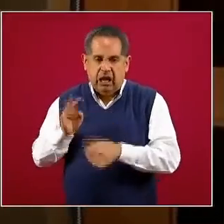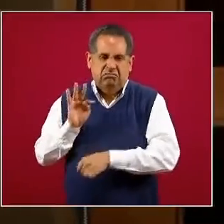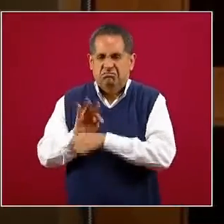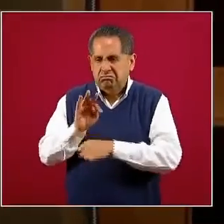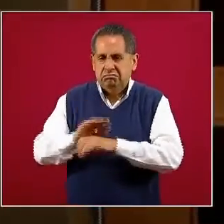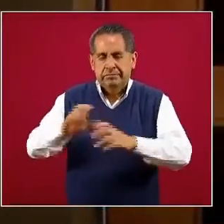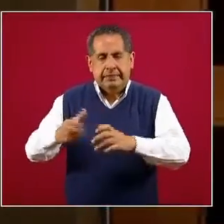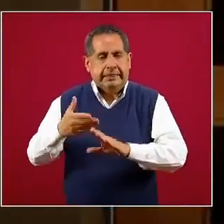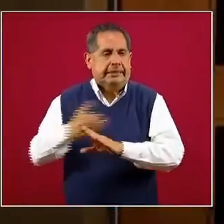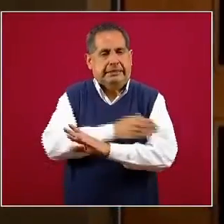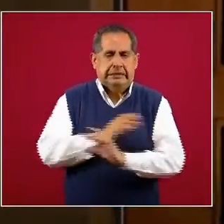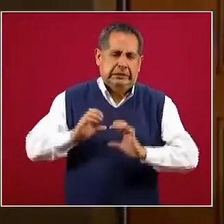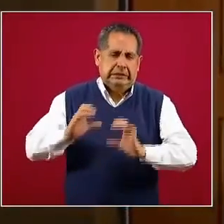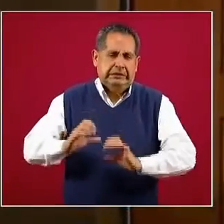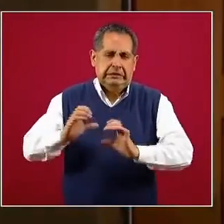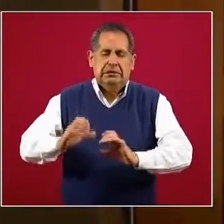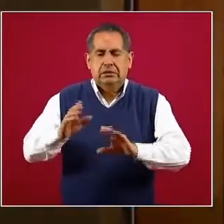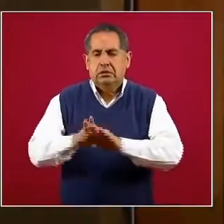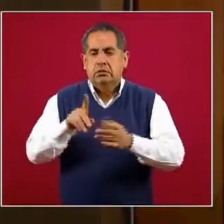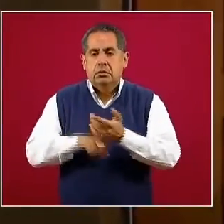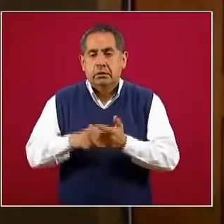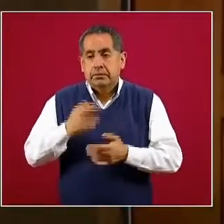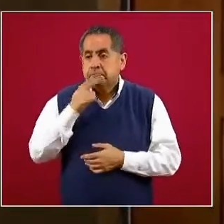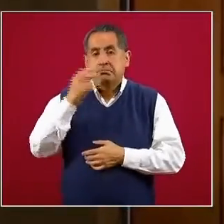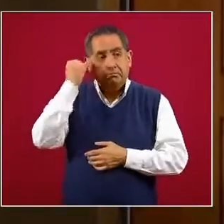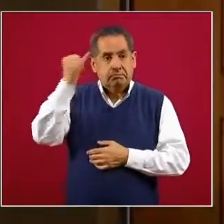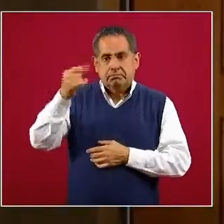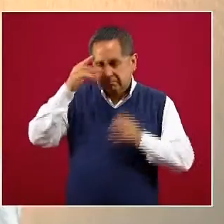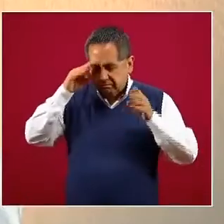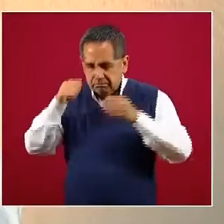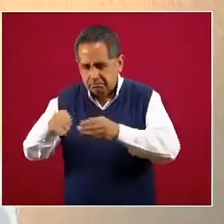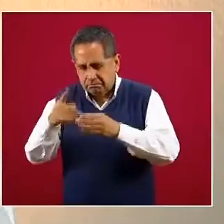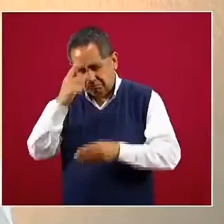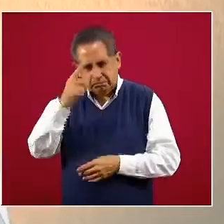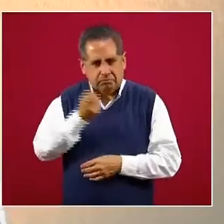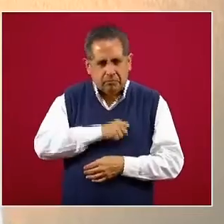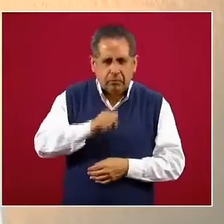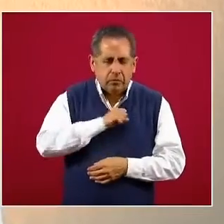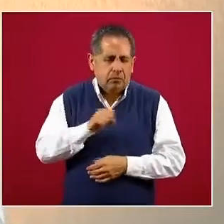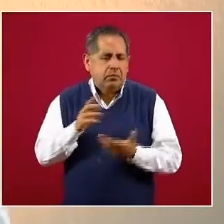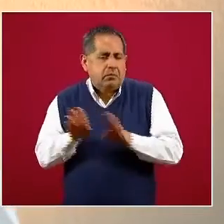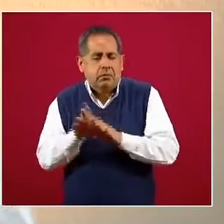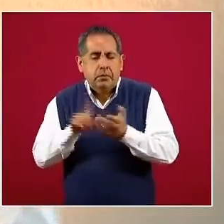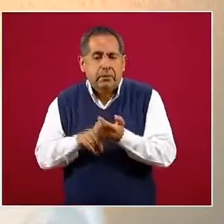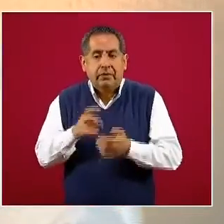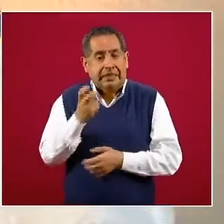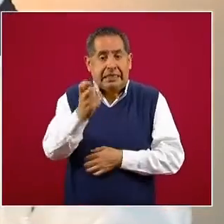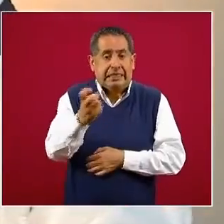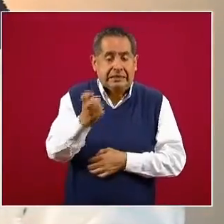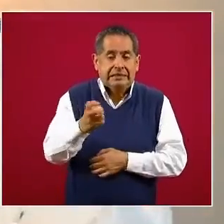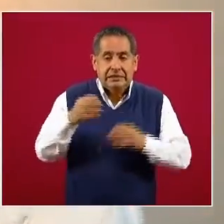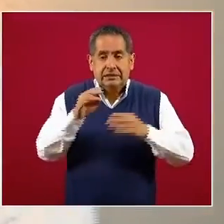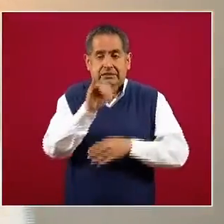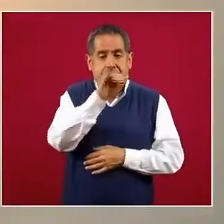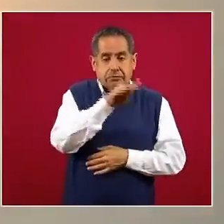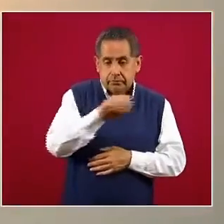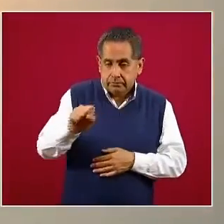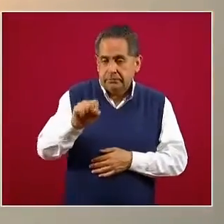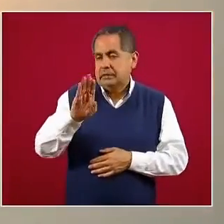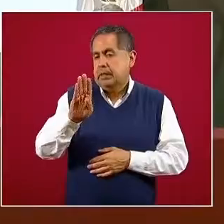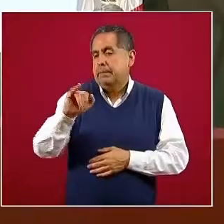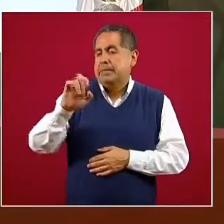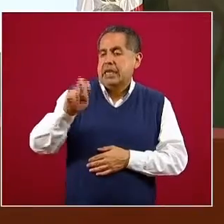vida cotidiana. Tenemos a nivel nacional un 11% de casos estimados que son de los últimos